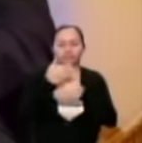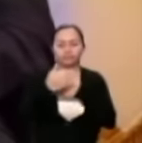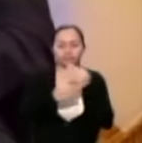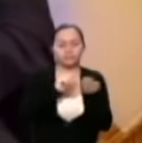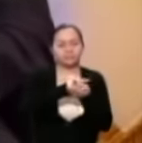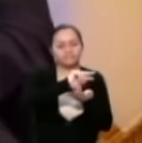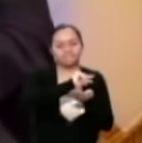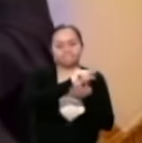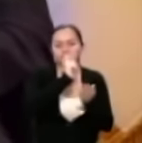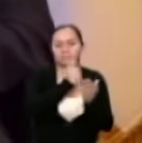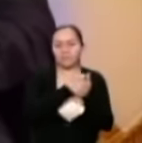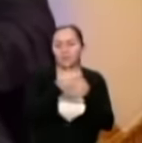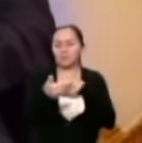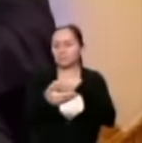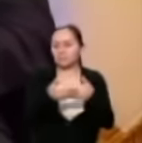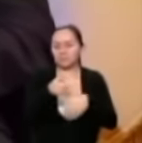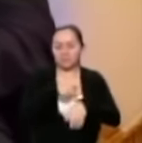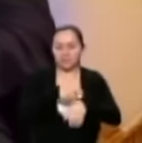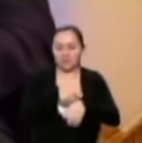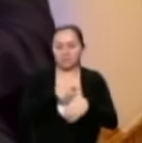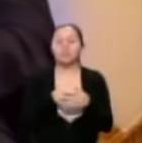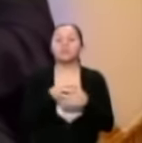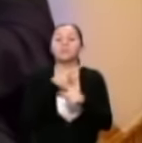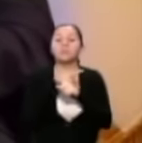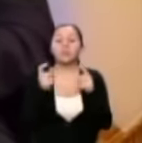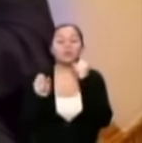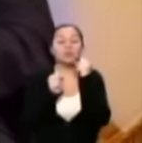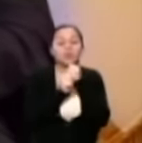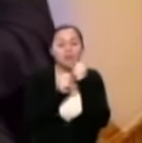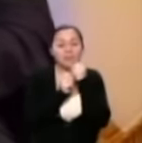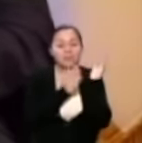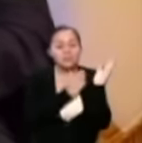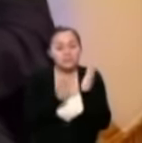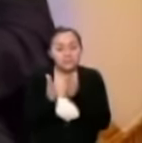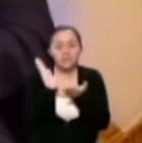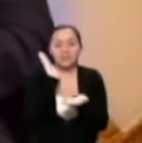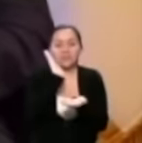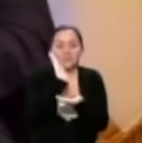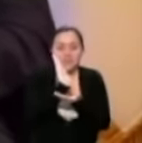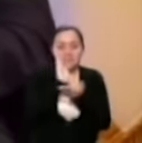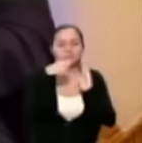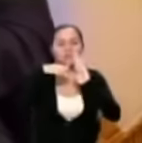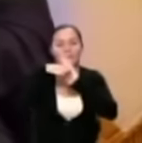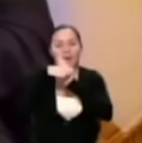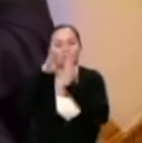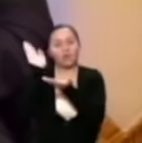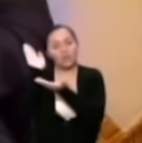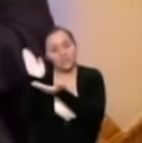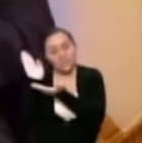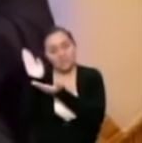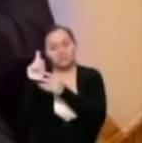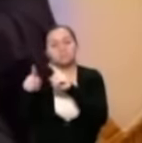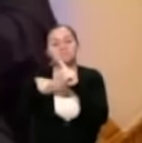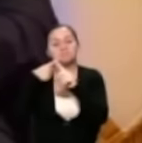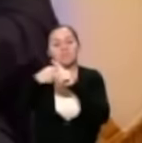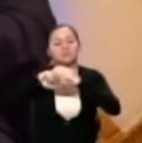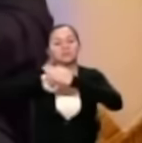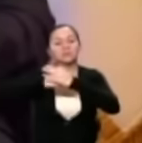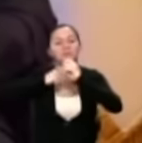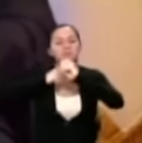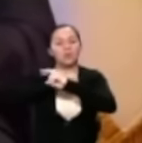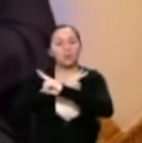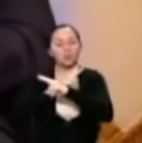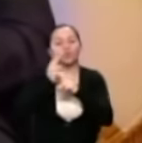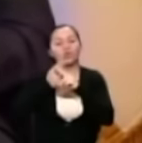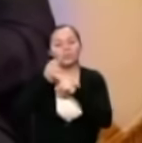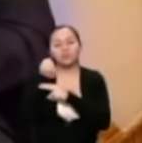plazo. Entonces, lo que hemos hecho es trabajar de la mano entre el IES, el BIES y Seguro Sucre. Hemos